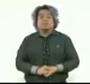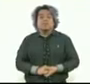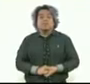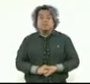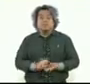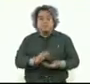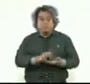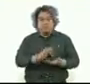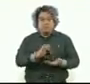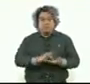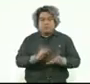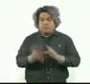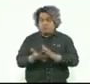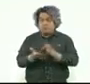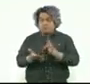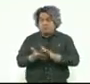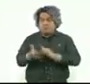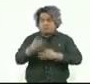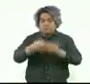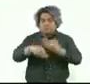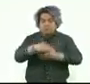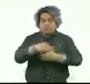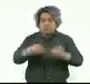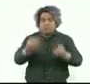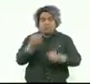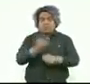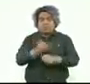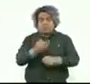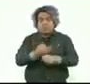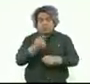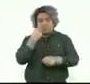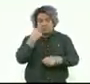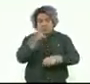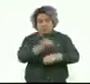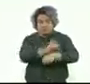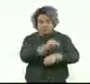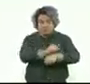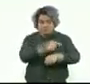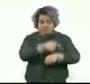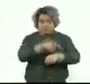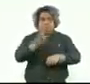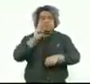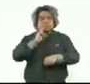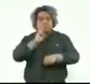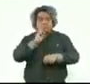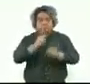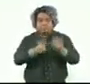Muchas gracias a todas y todos y continuaremos con la demostración de las unidades médicas móviles.